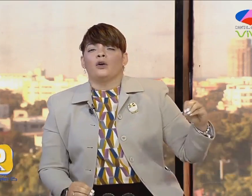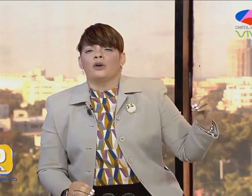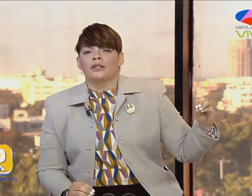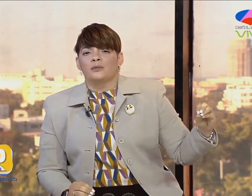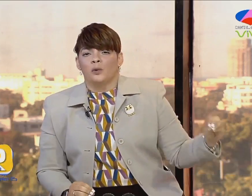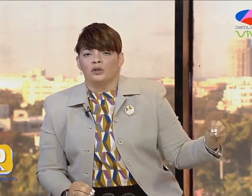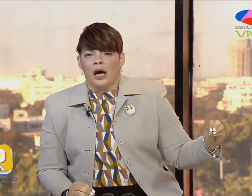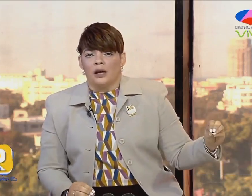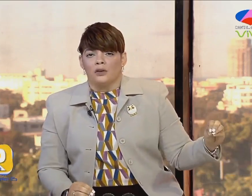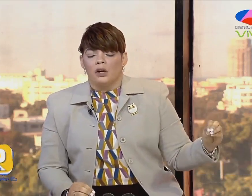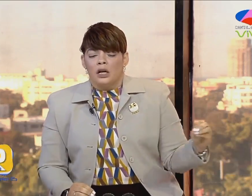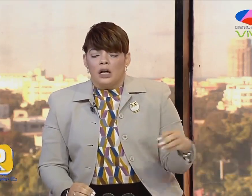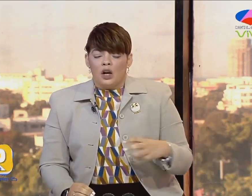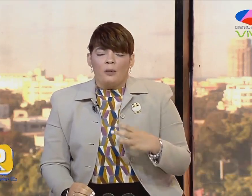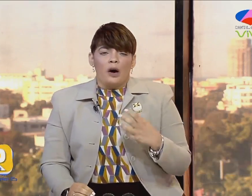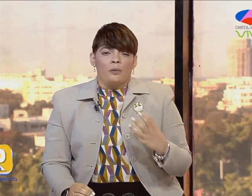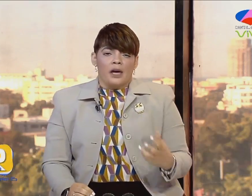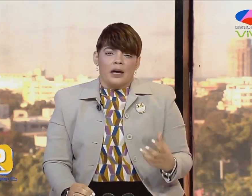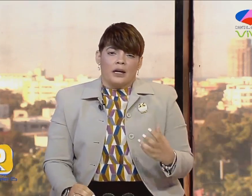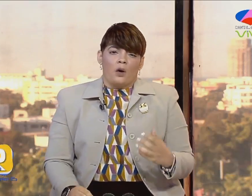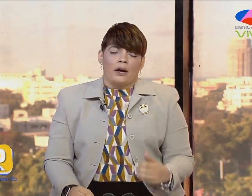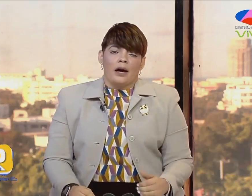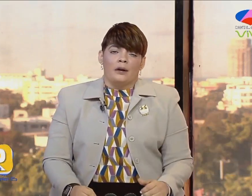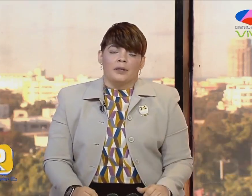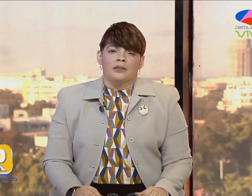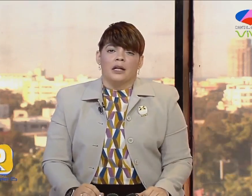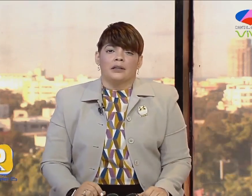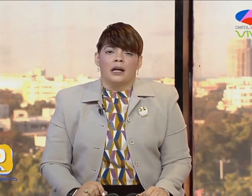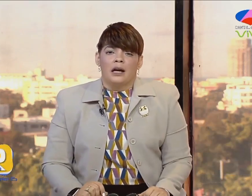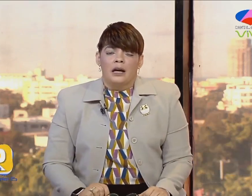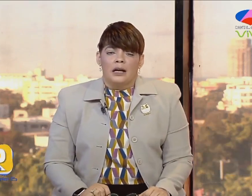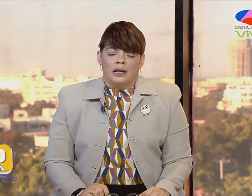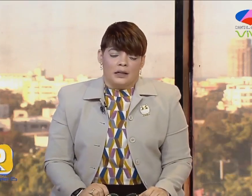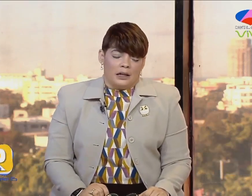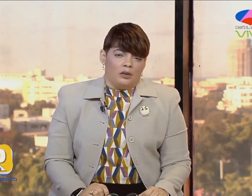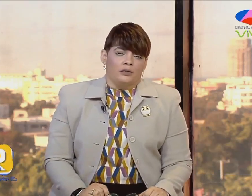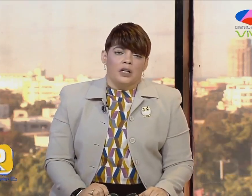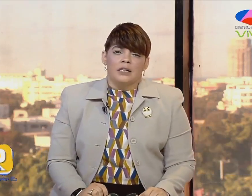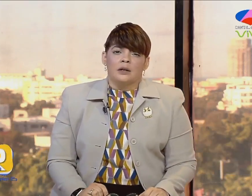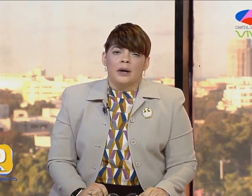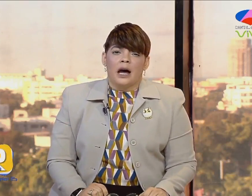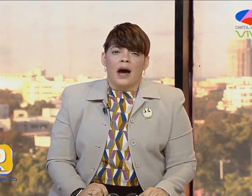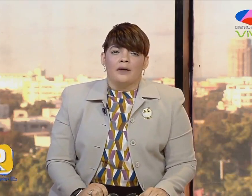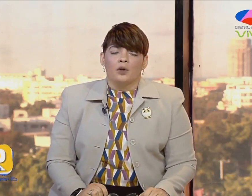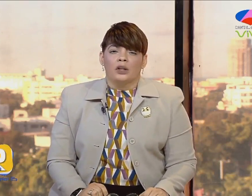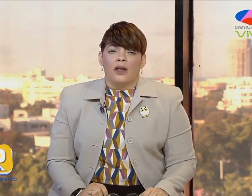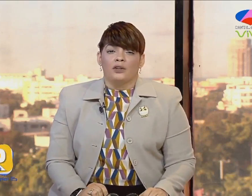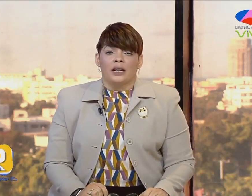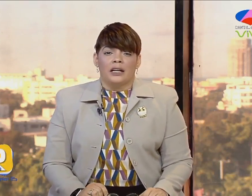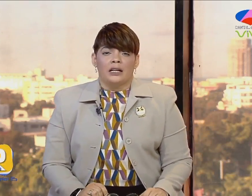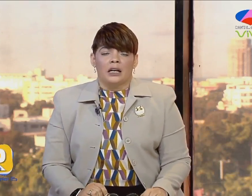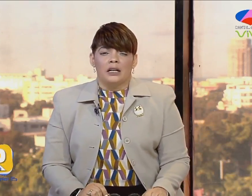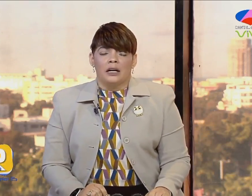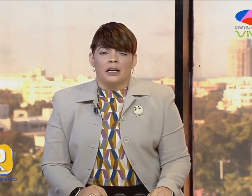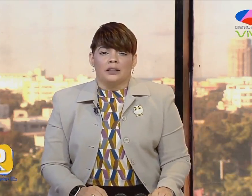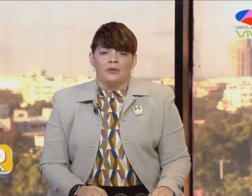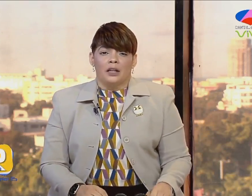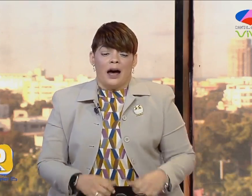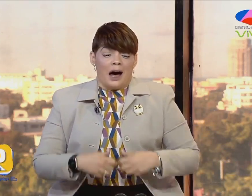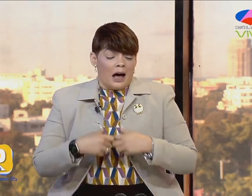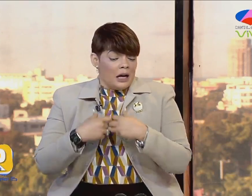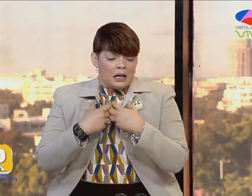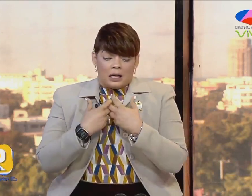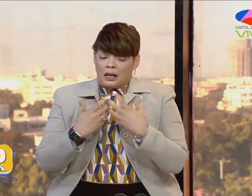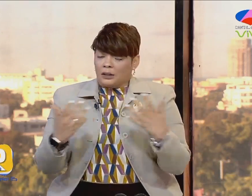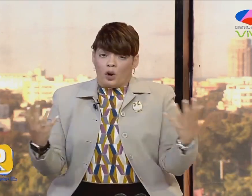lo que le corresponde a ello. Y lo veo bien, creo que el presidente que los fines de semana ha demostrado tener energía y